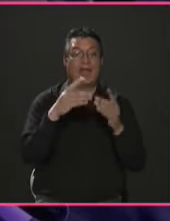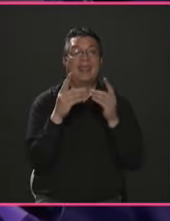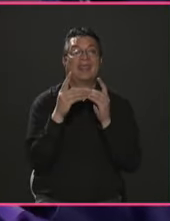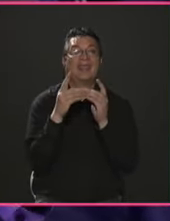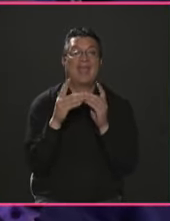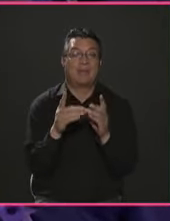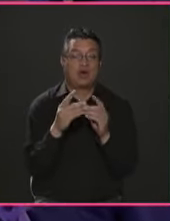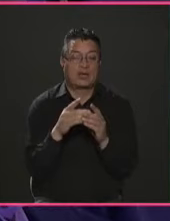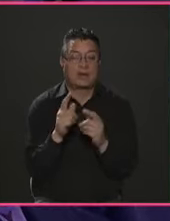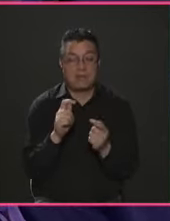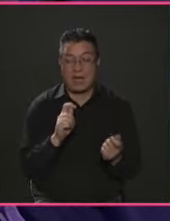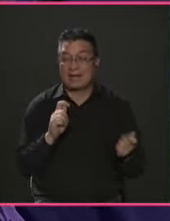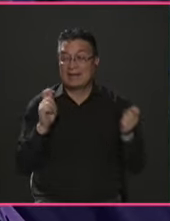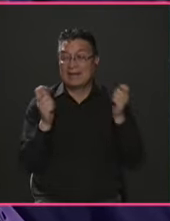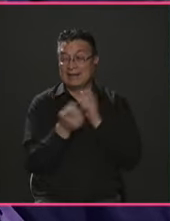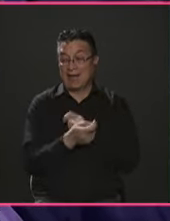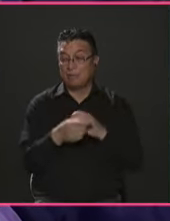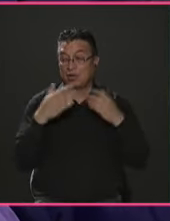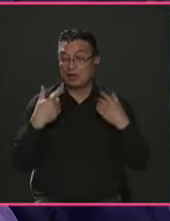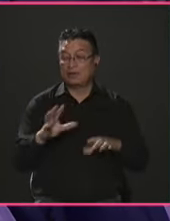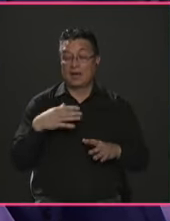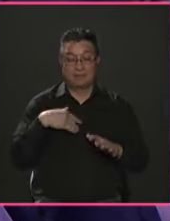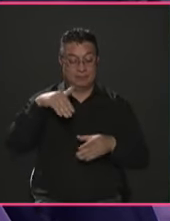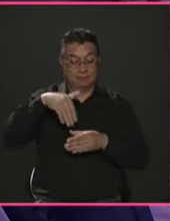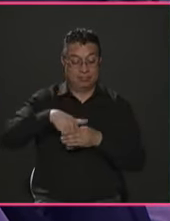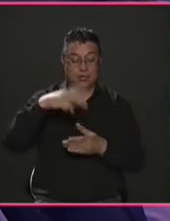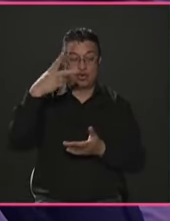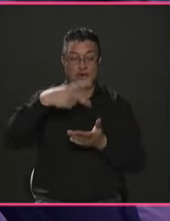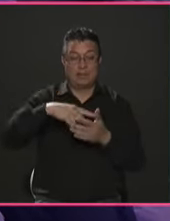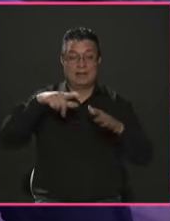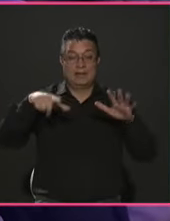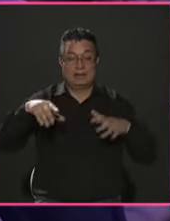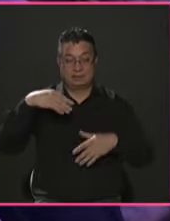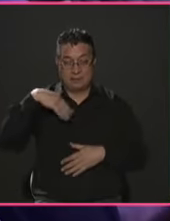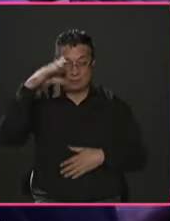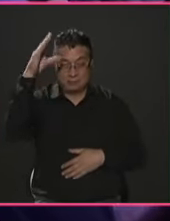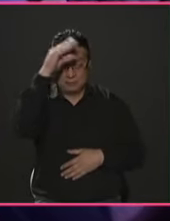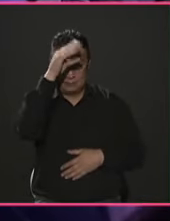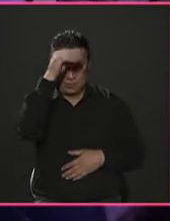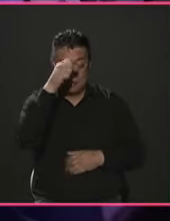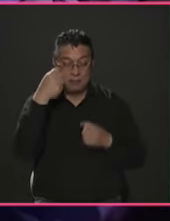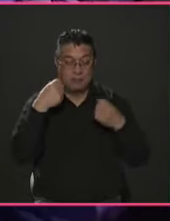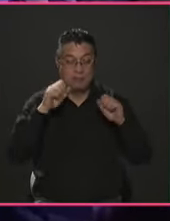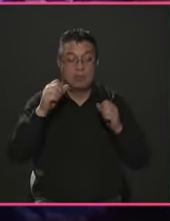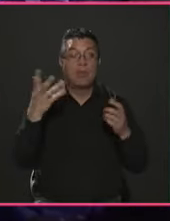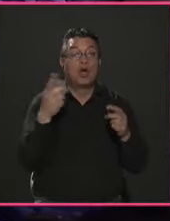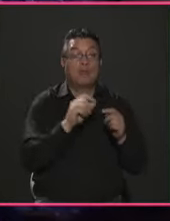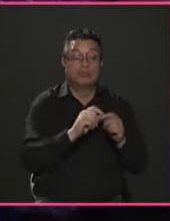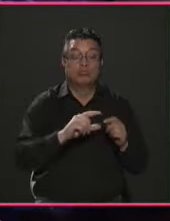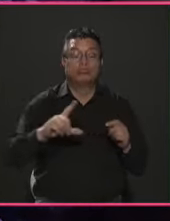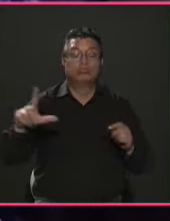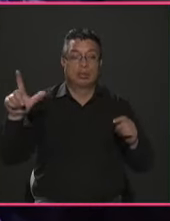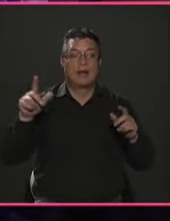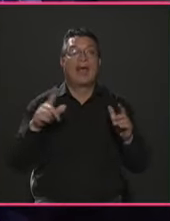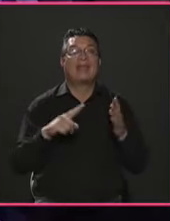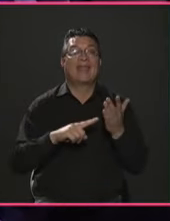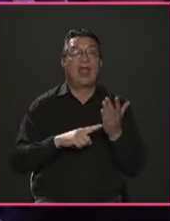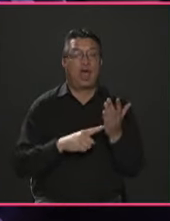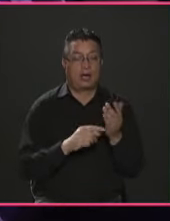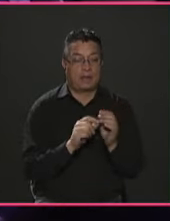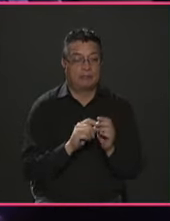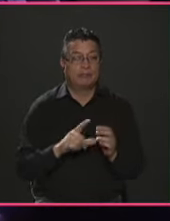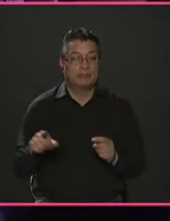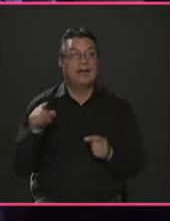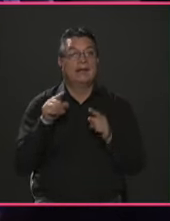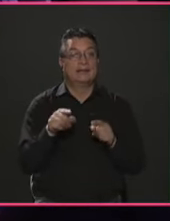democrática cambiaron después de la elección del 2016 cuando se leó Trump a causa de la proliferación de estas tecnologías Y esto es gran